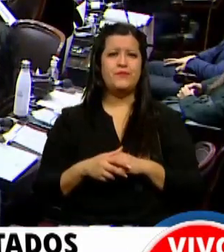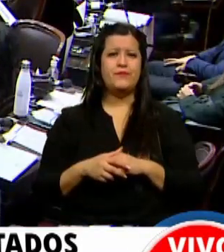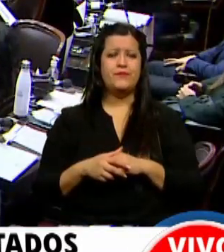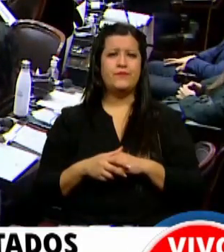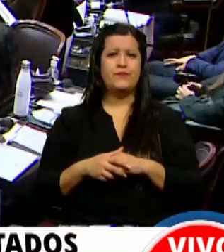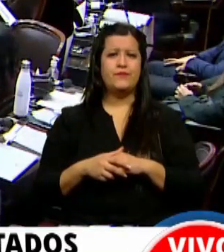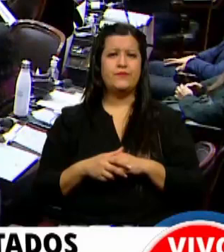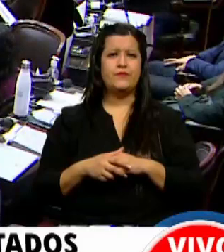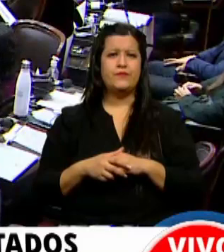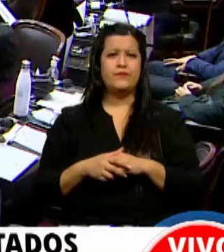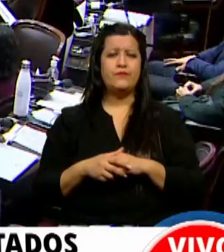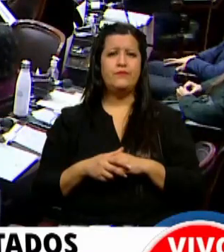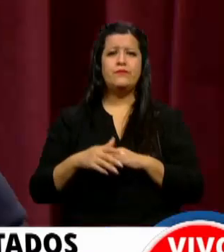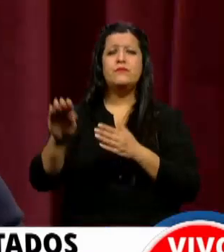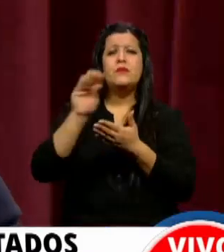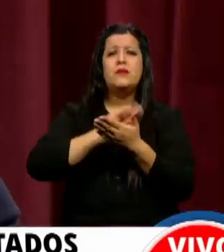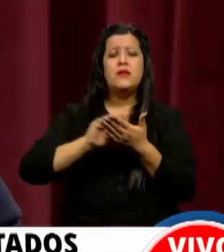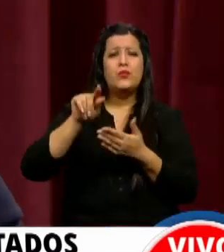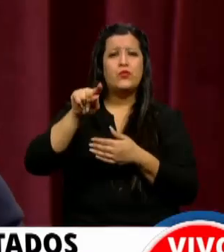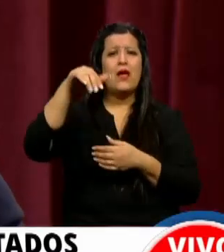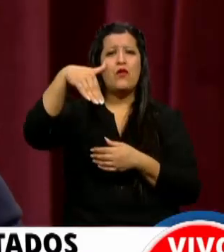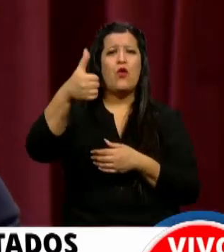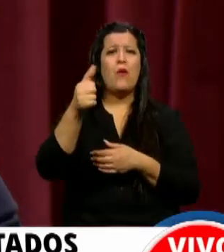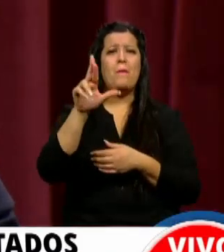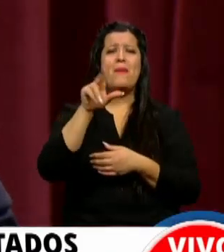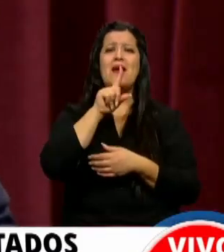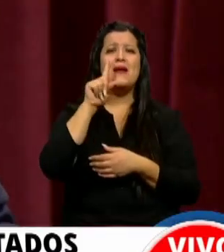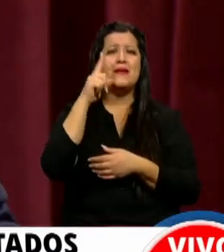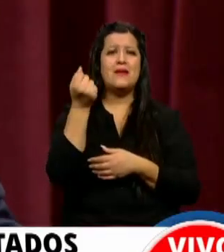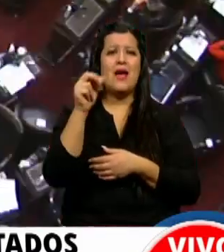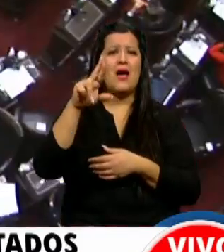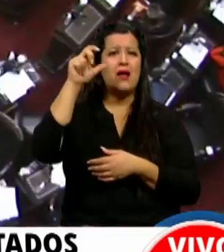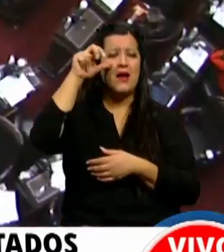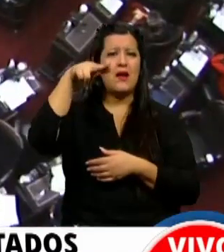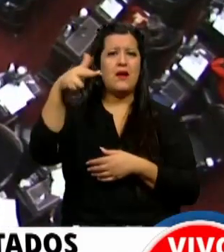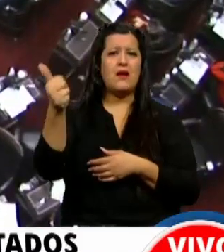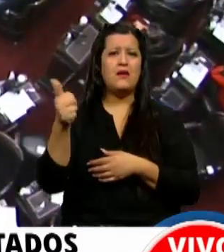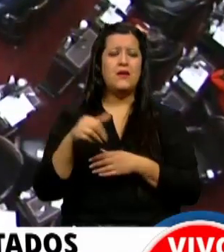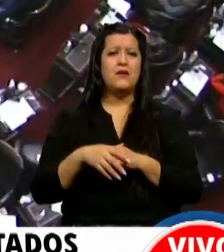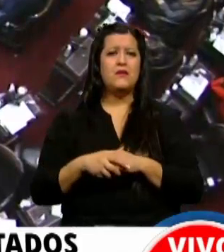Diputado José Luis Martiarena.